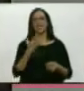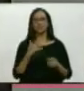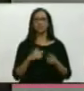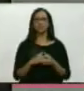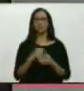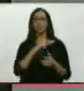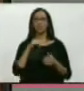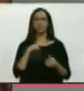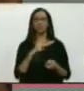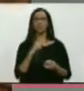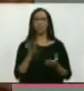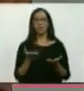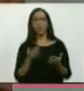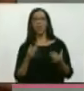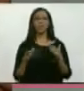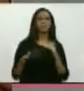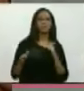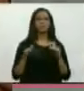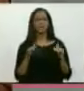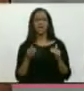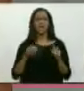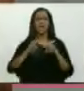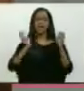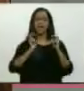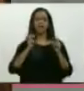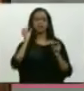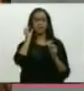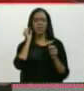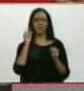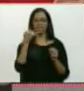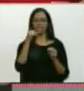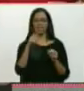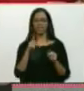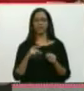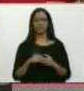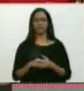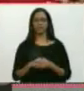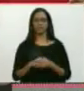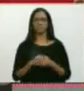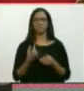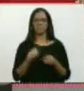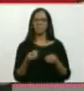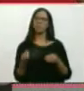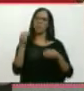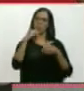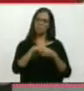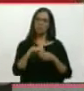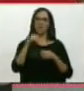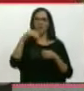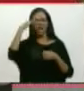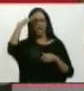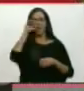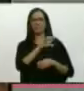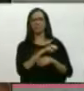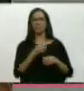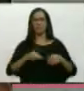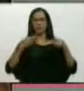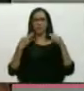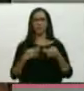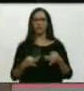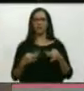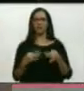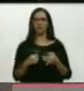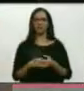Andan alebrastados y nosotros estamos en la onda. El caso Merlano en ZK. Por cierto, voy a incorporar a la milicia. Pero vamos ya a formalmente. Es que nosotros no